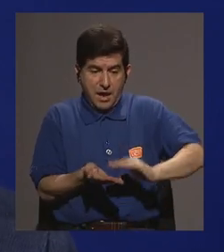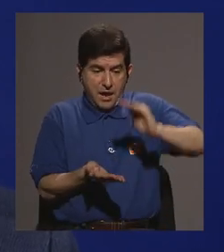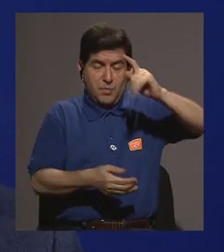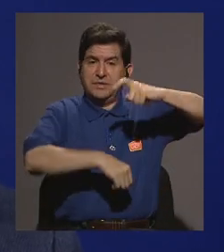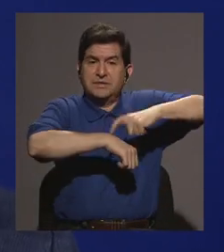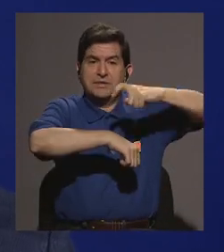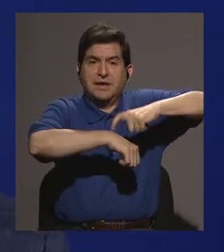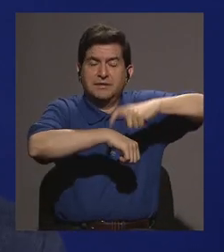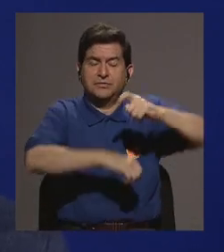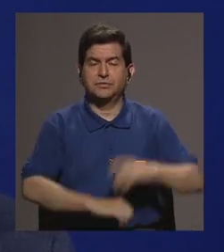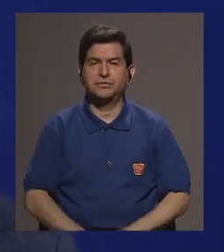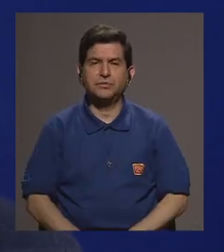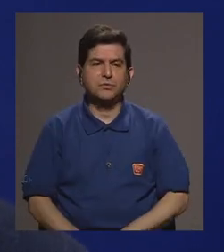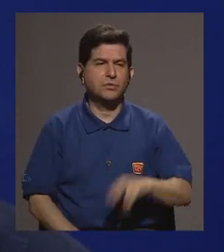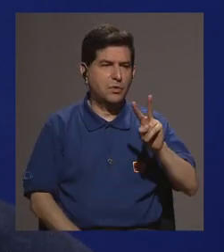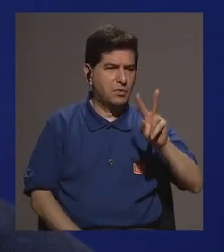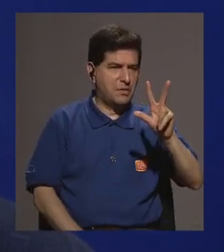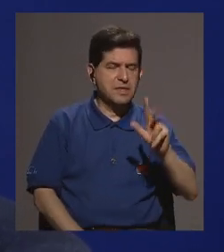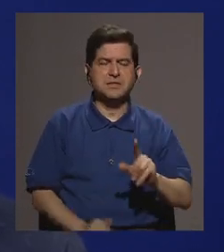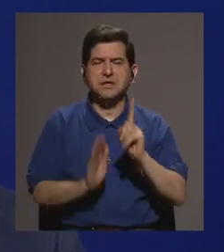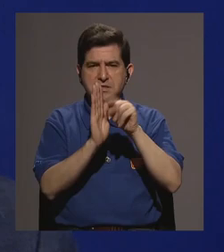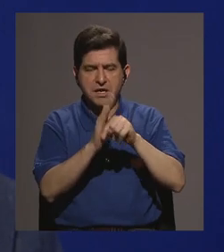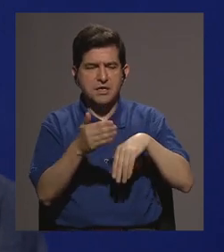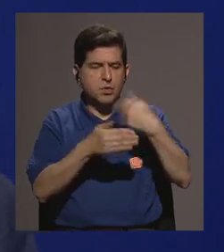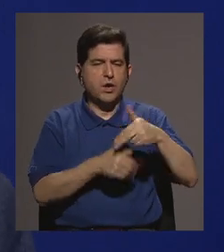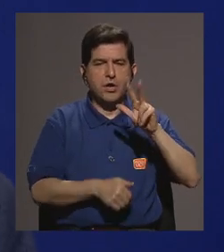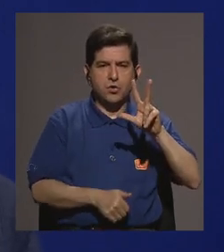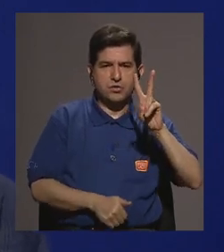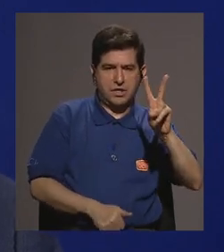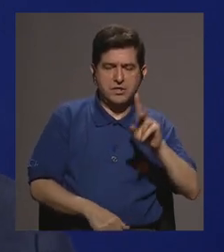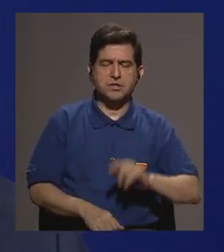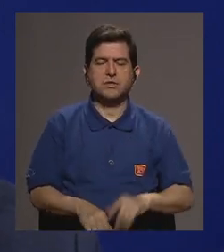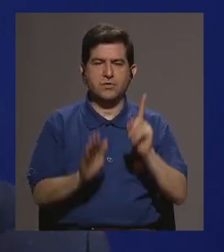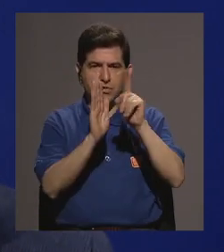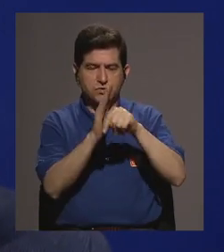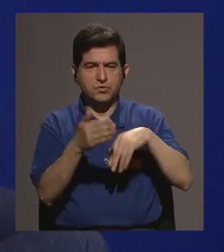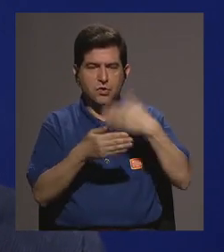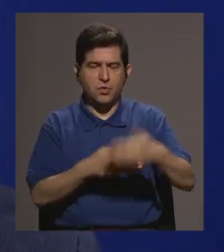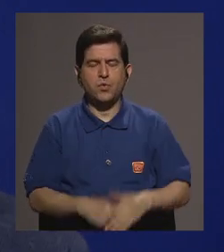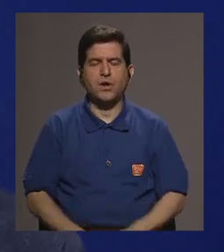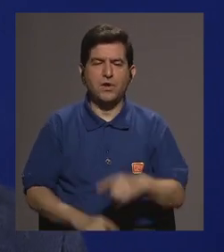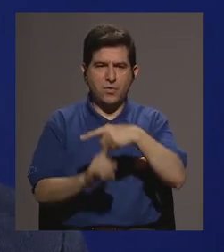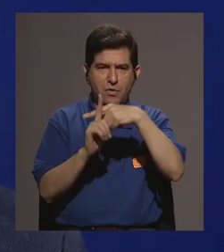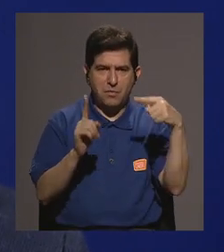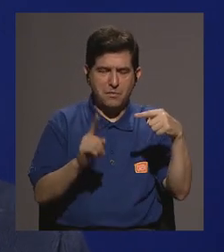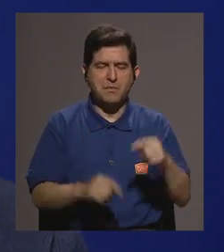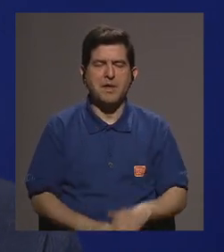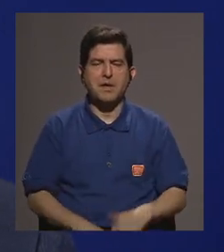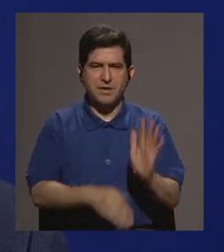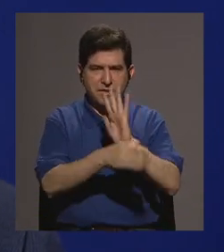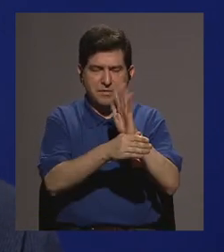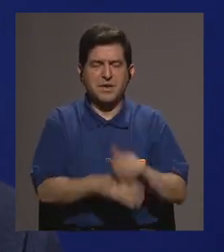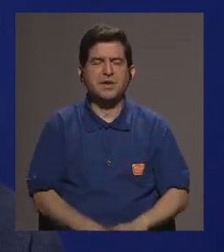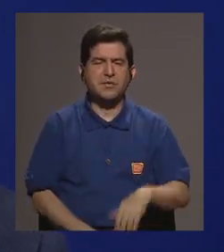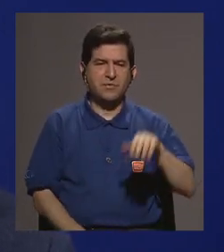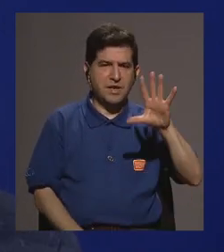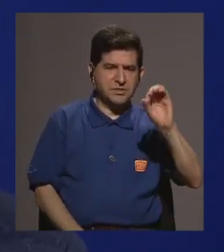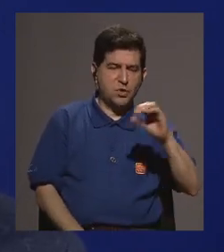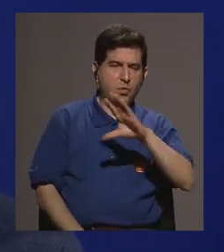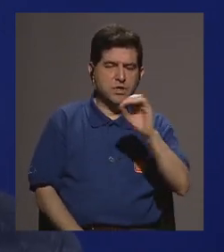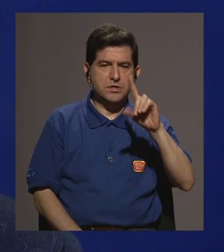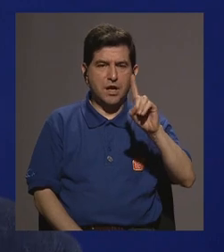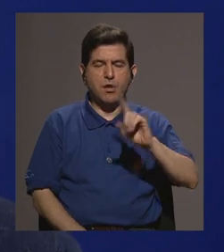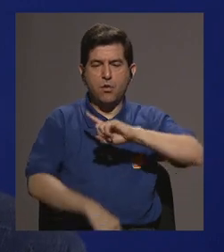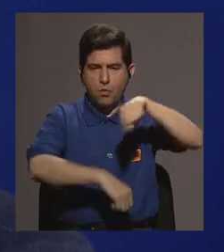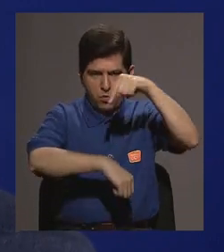incrementando el tiempo un corto de 23 minutos un corto de 32 un mediometraje de 50 un mediometraje de una